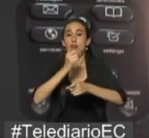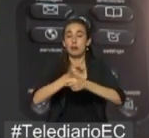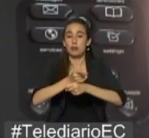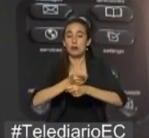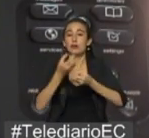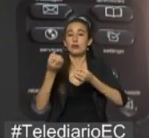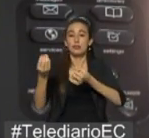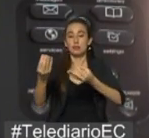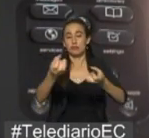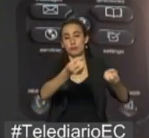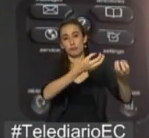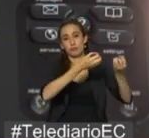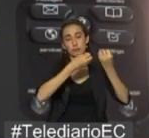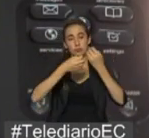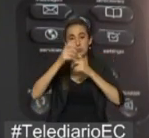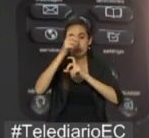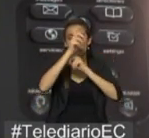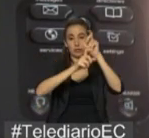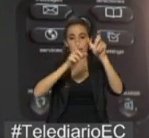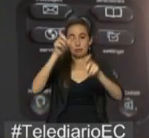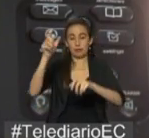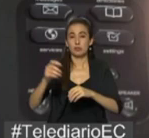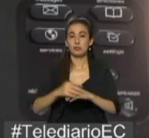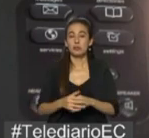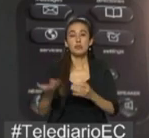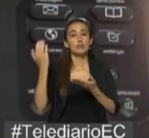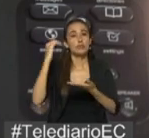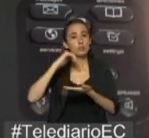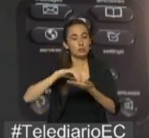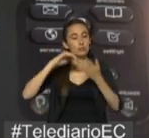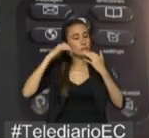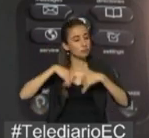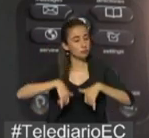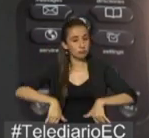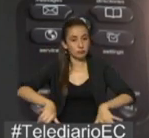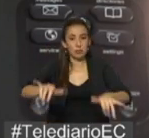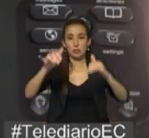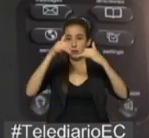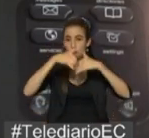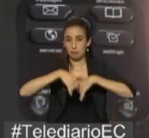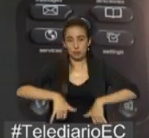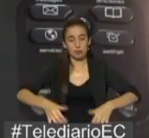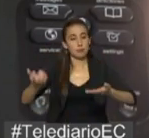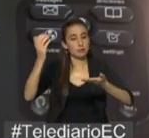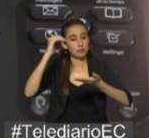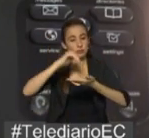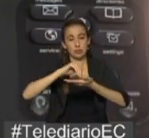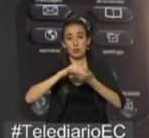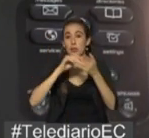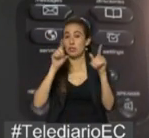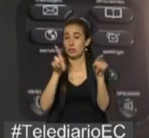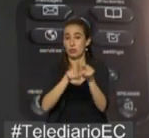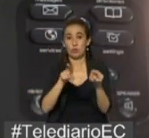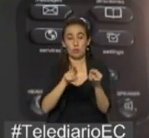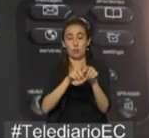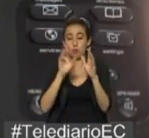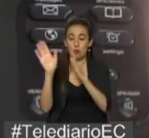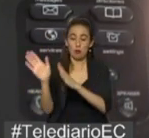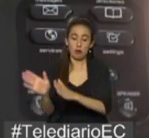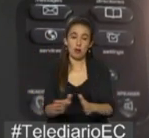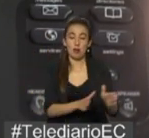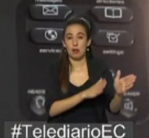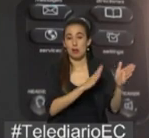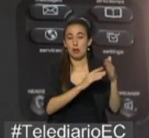o miles de personas. Vamos a seguir insistiendo en esto. Las personas que lleguen a nuestro país tendrán que cumplir la cuarentena de